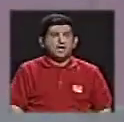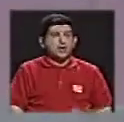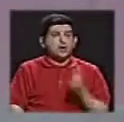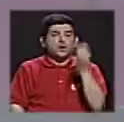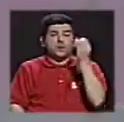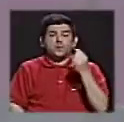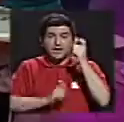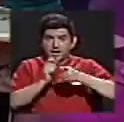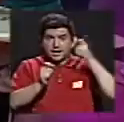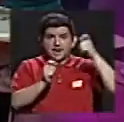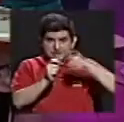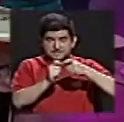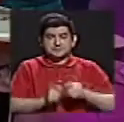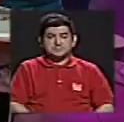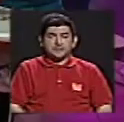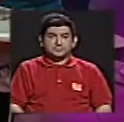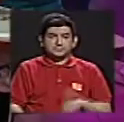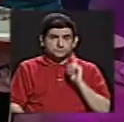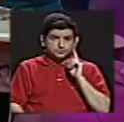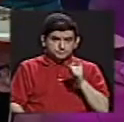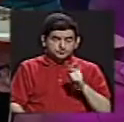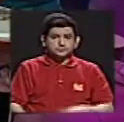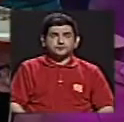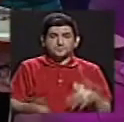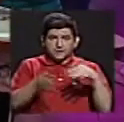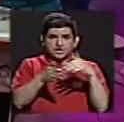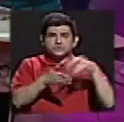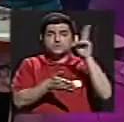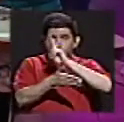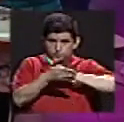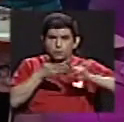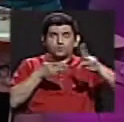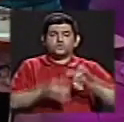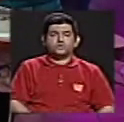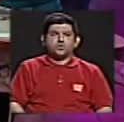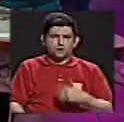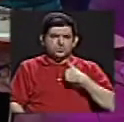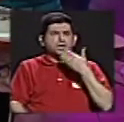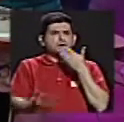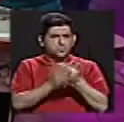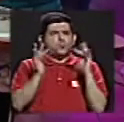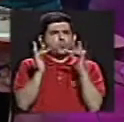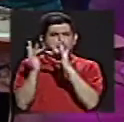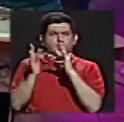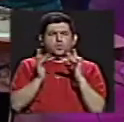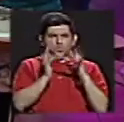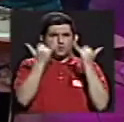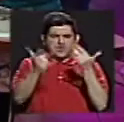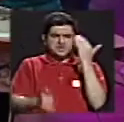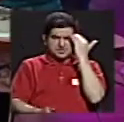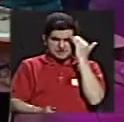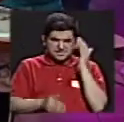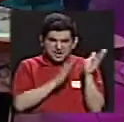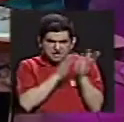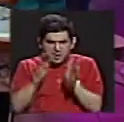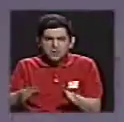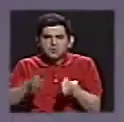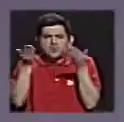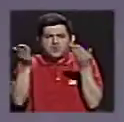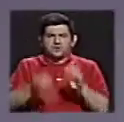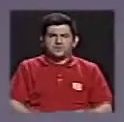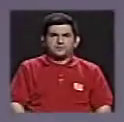salió precisamente de los estudios universitarios, entonces él tiene buenos contactos y ha sabido acomodarse bien.